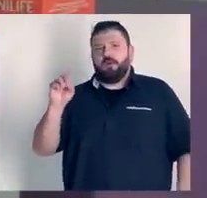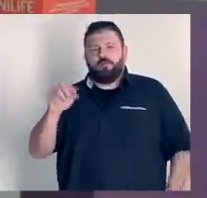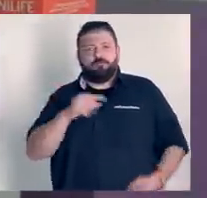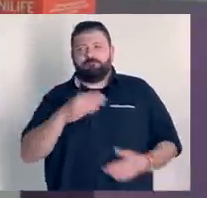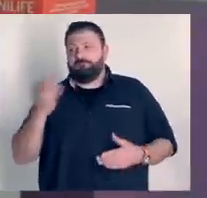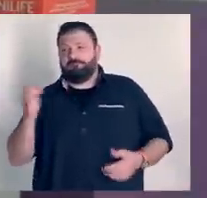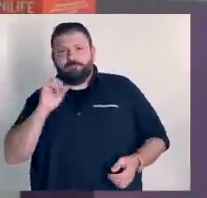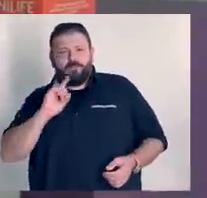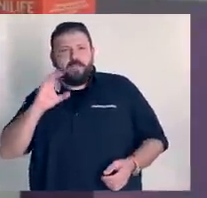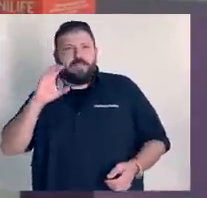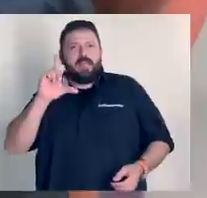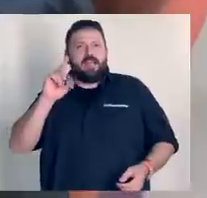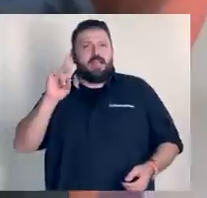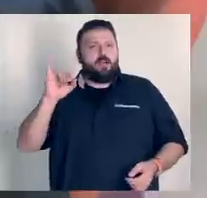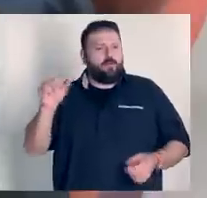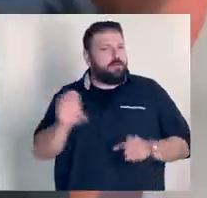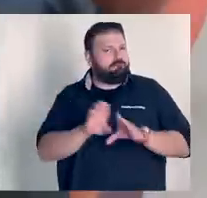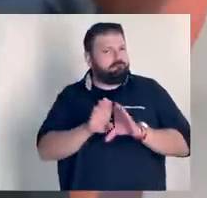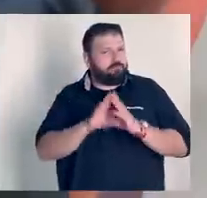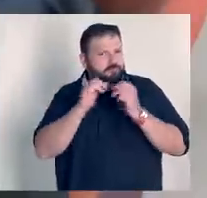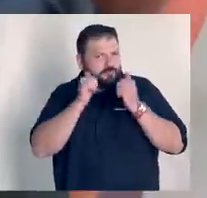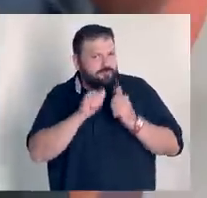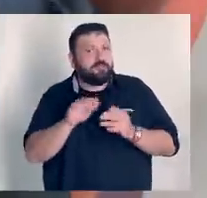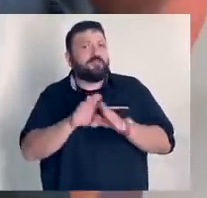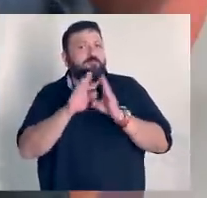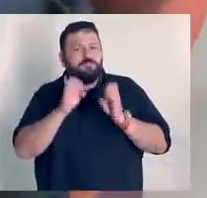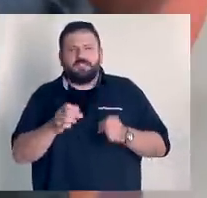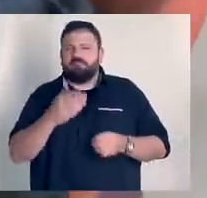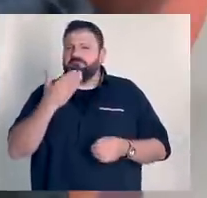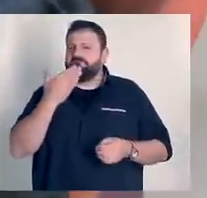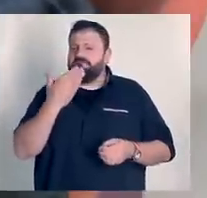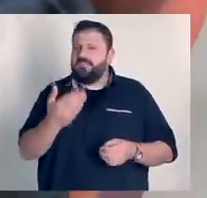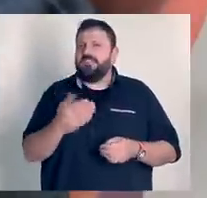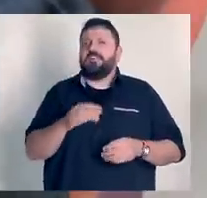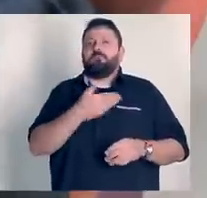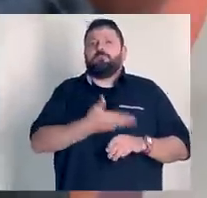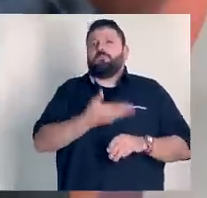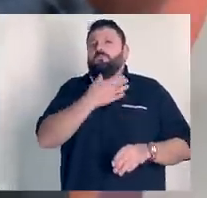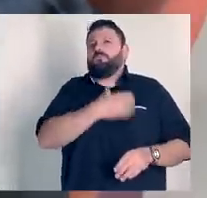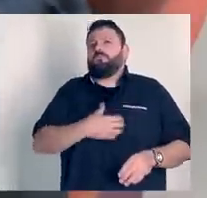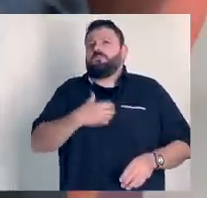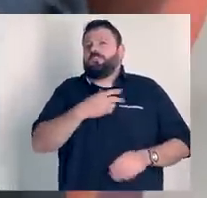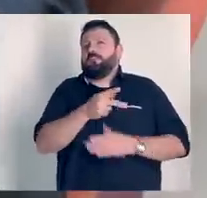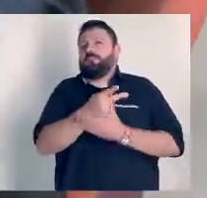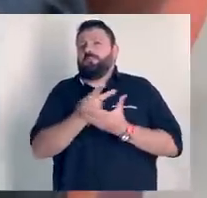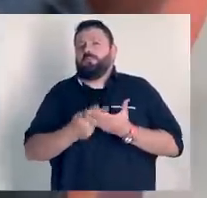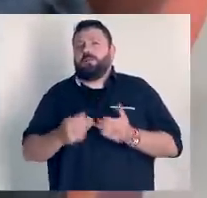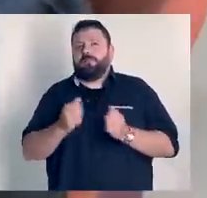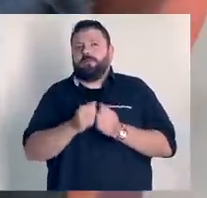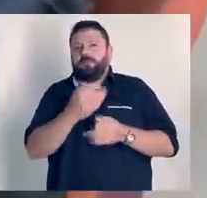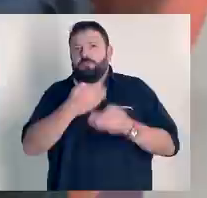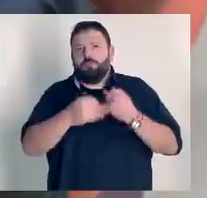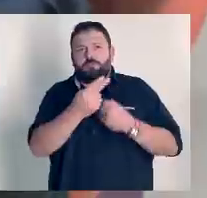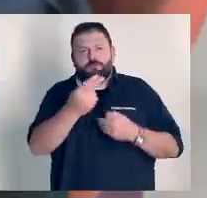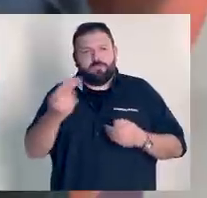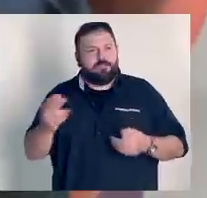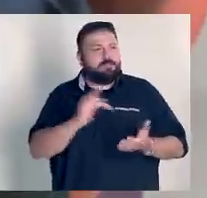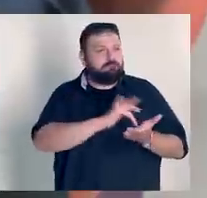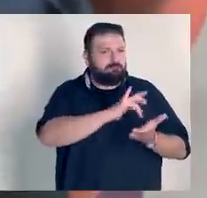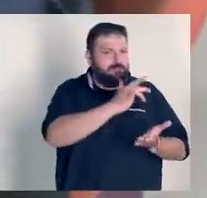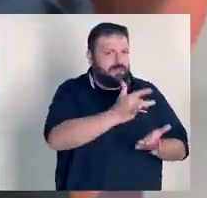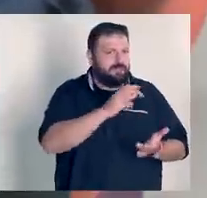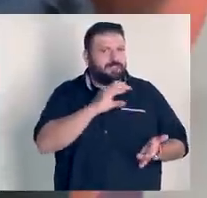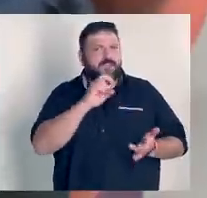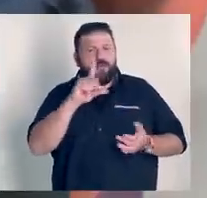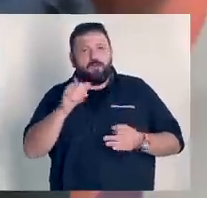García, como siempre. Claus, ¿cómo estás? Muy bien, muy contenta de estar un programa más con todos ustedes. Pues muchas gracias, Claudia. Bueno, como lo vimos en el video